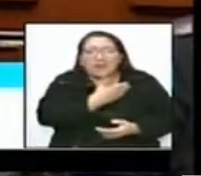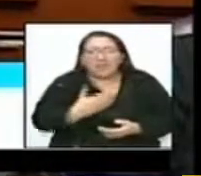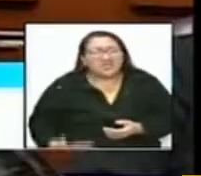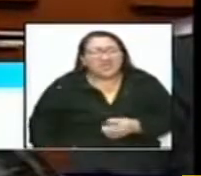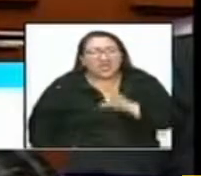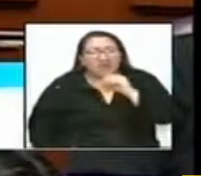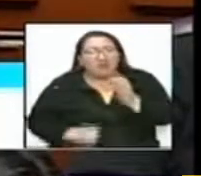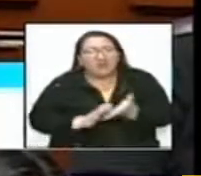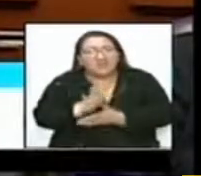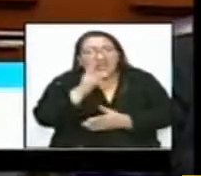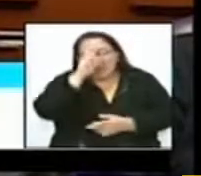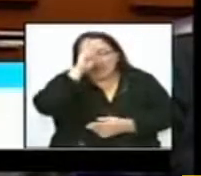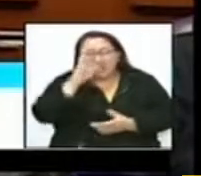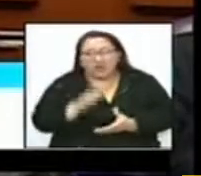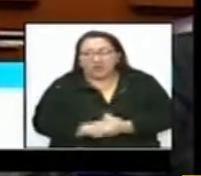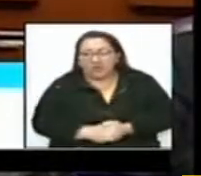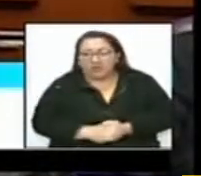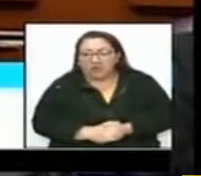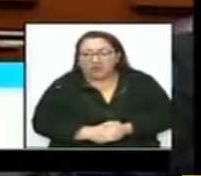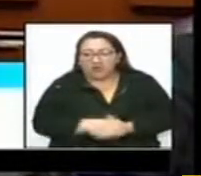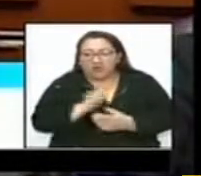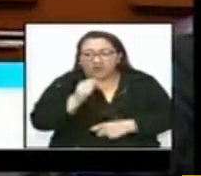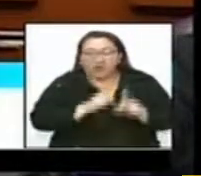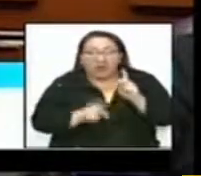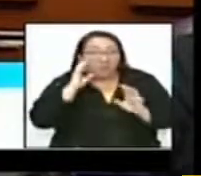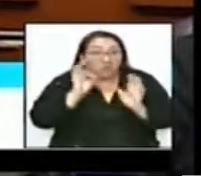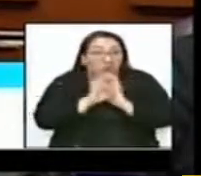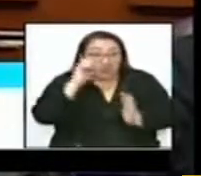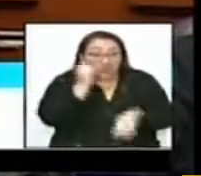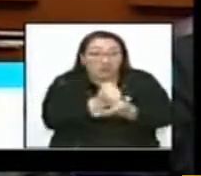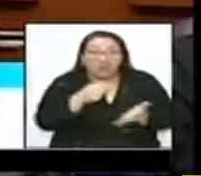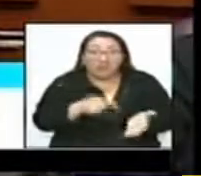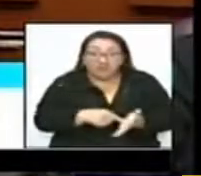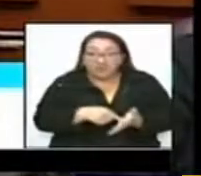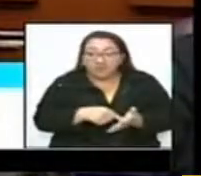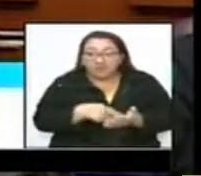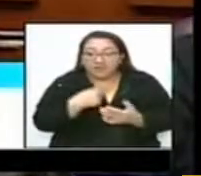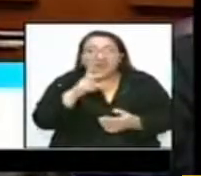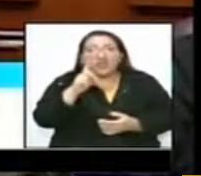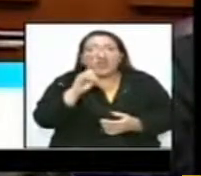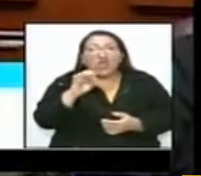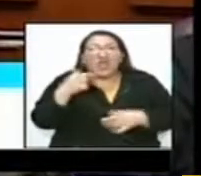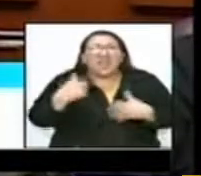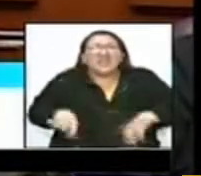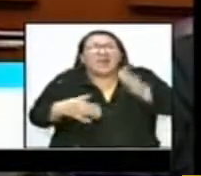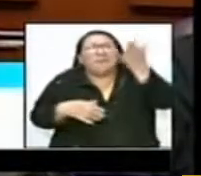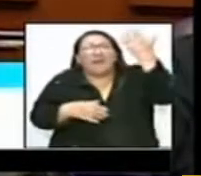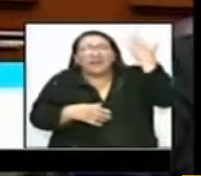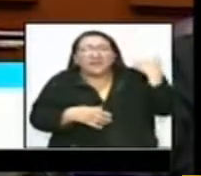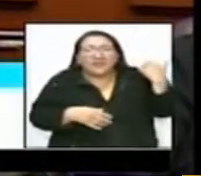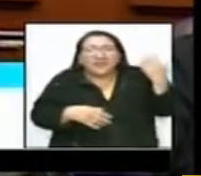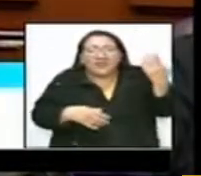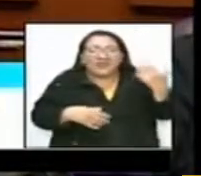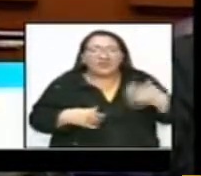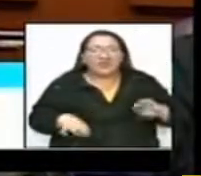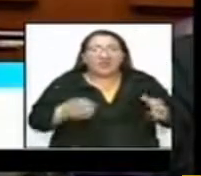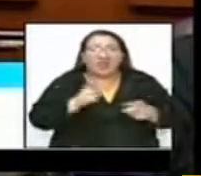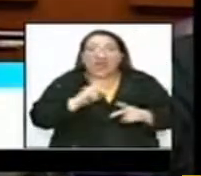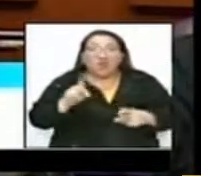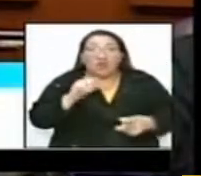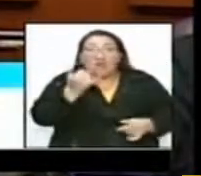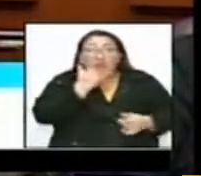república en un mensaje de la nación si aunque se hubiese aprobado ya lo del señor donaire había pasado y aunque no